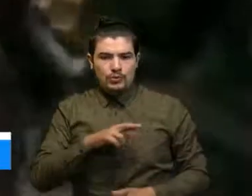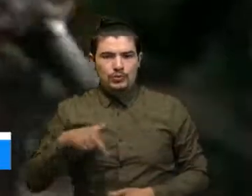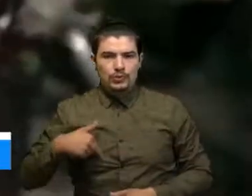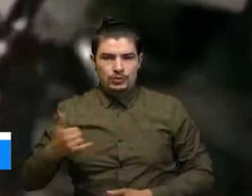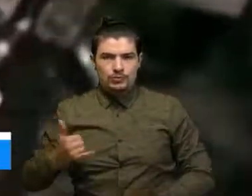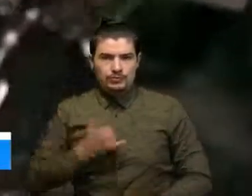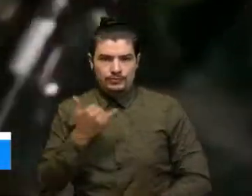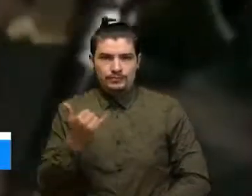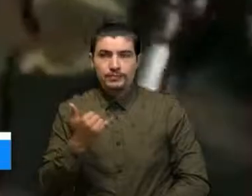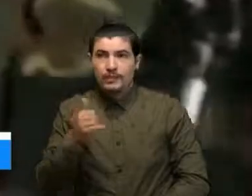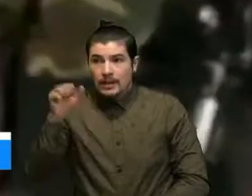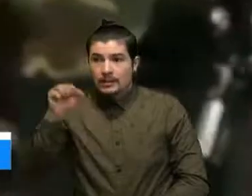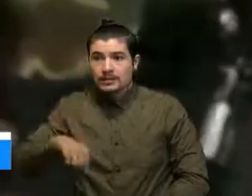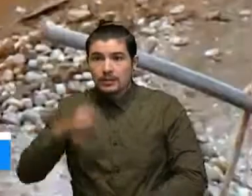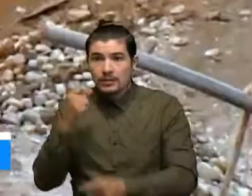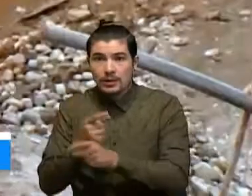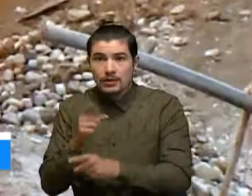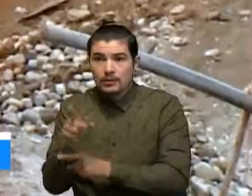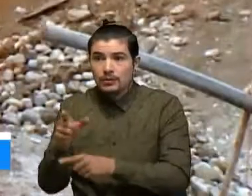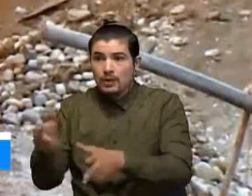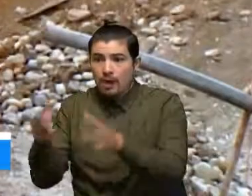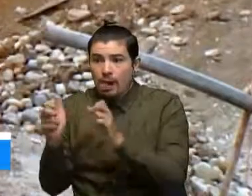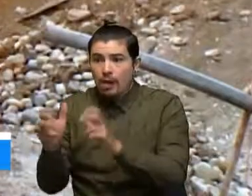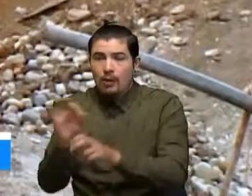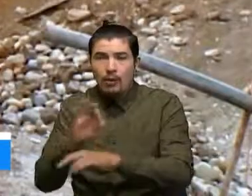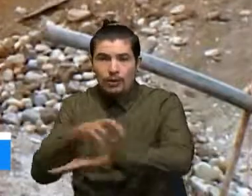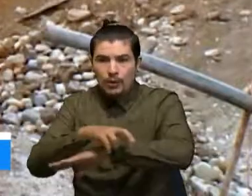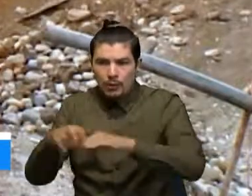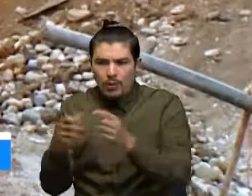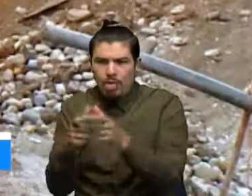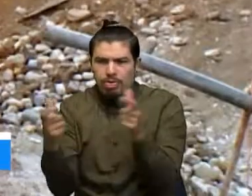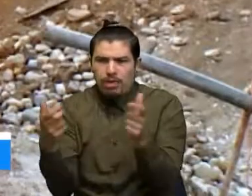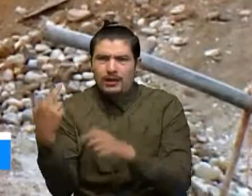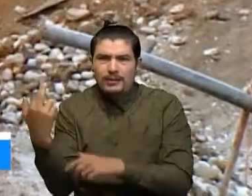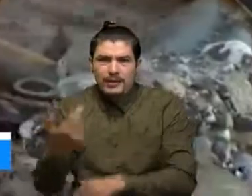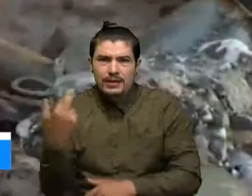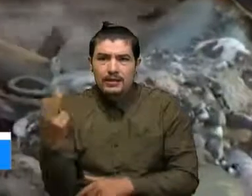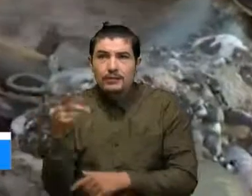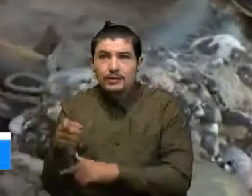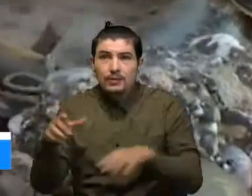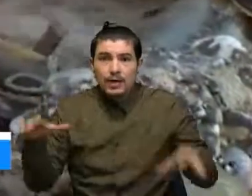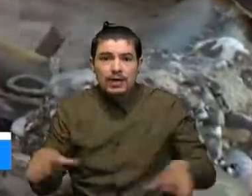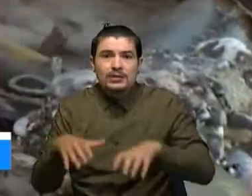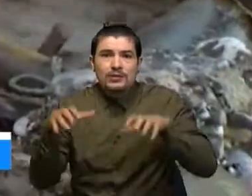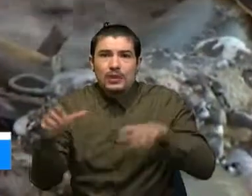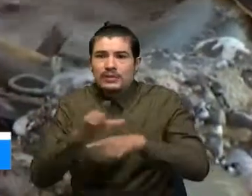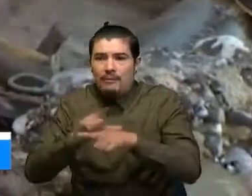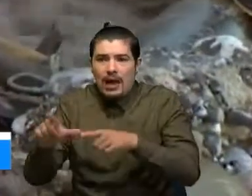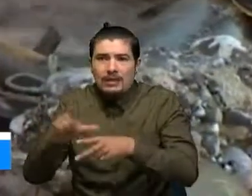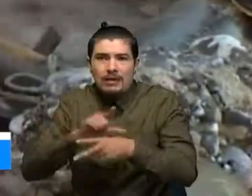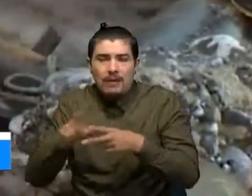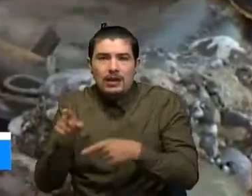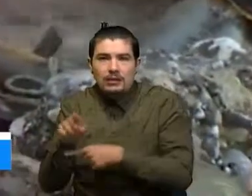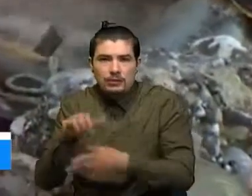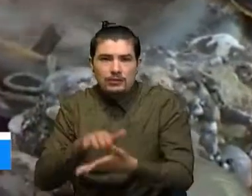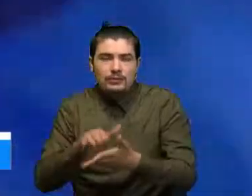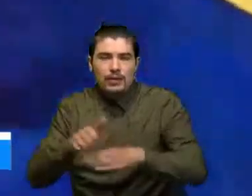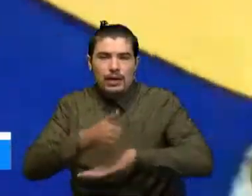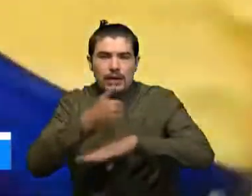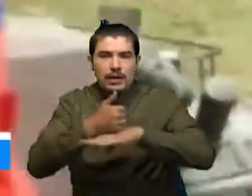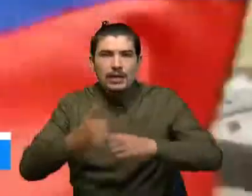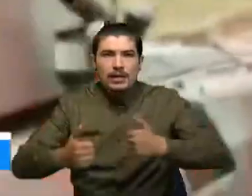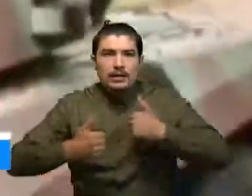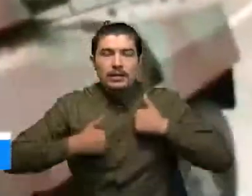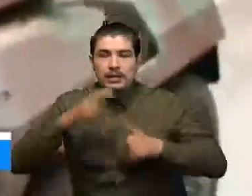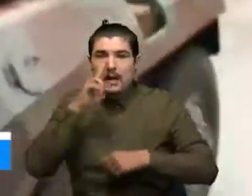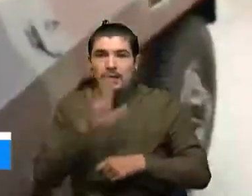Según los denunciantes, las extorsiones y los hurtos han aumentado. Ellos manifiestan que esta acción es semana tras semana. El Ejército Nacional, por su parte,